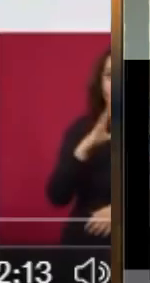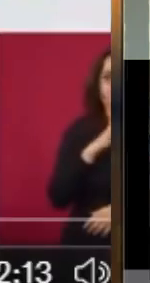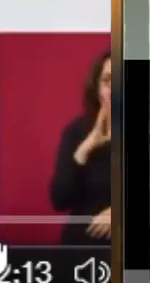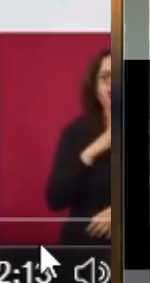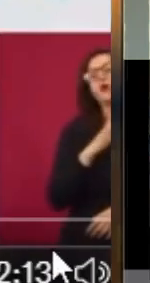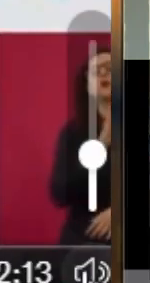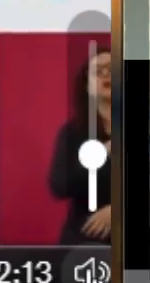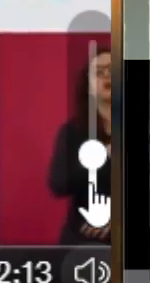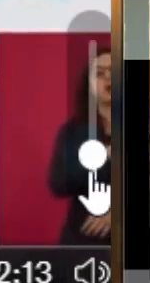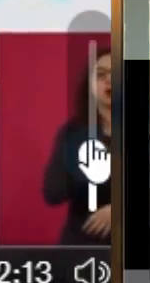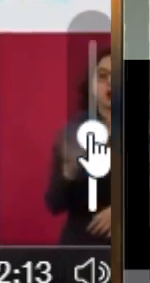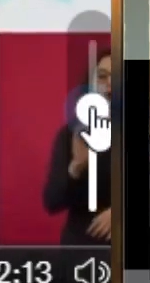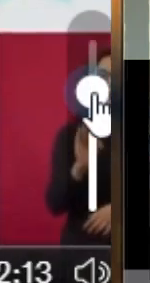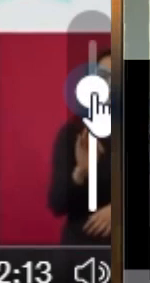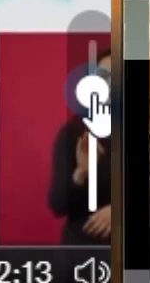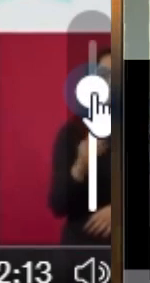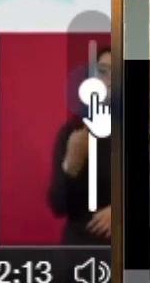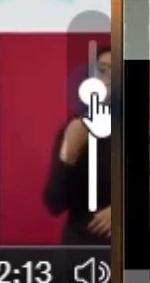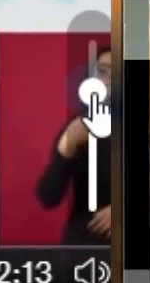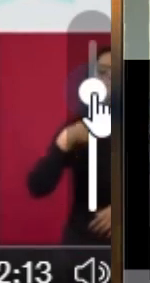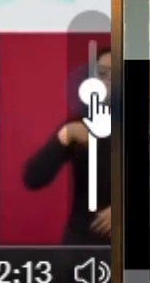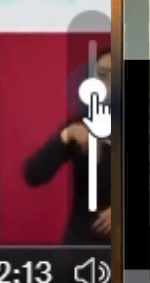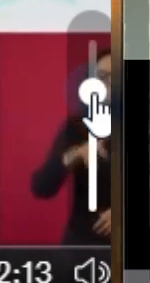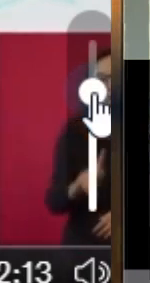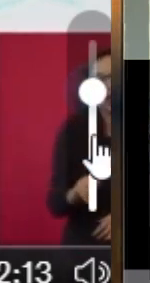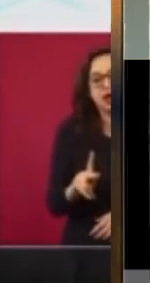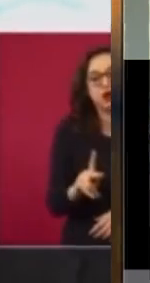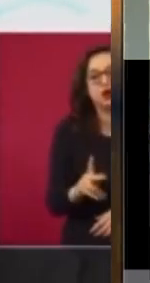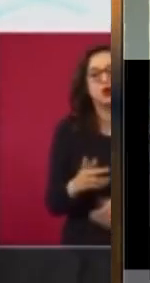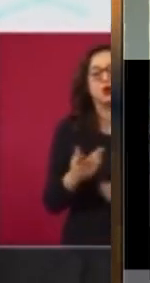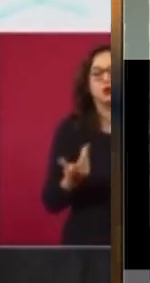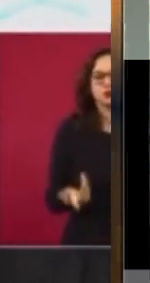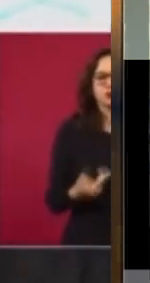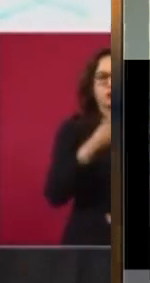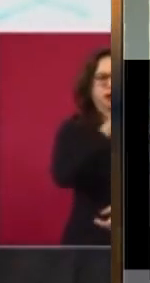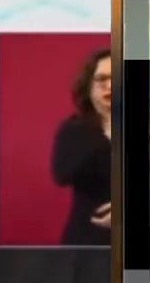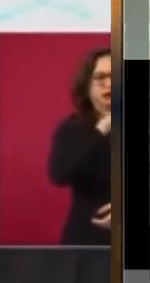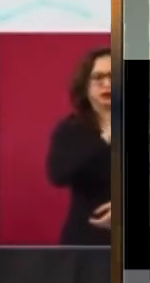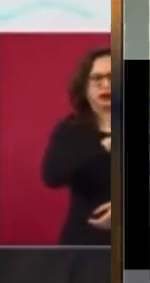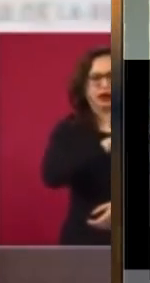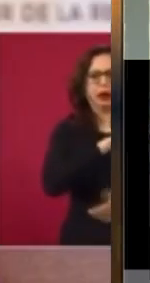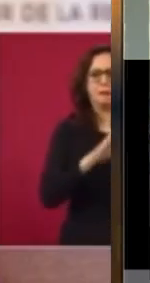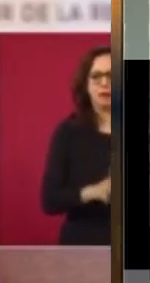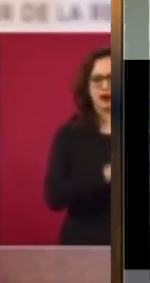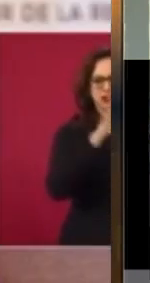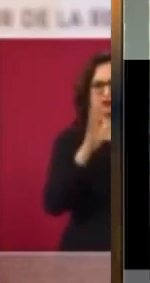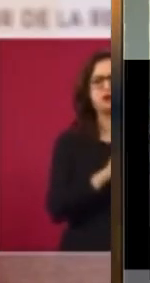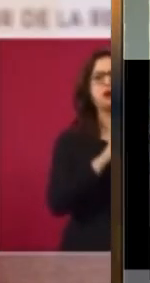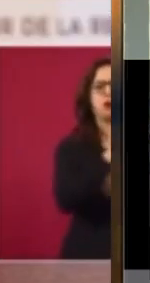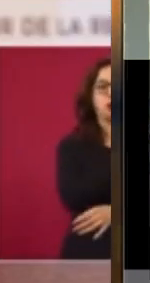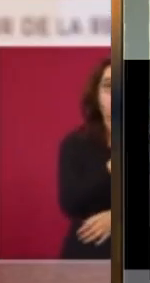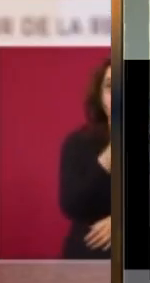mañanera. Es que queremos al mismo tiempo fortalecer a la Comisión Federal de Electricidad,